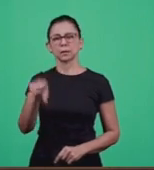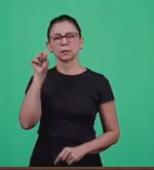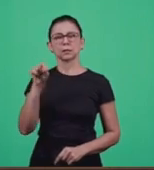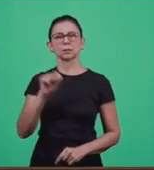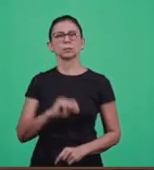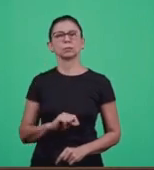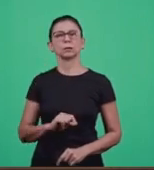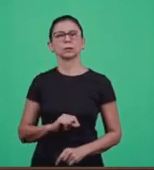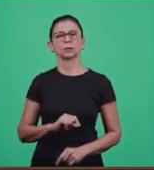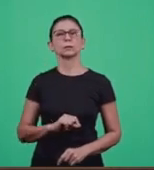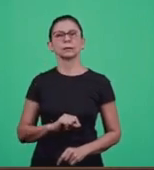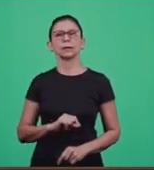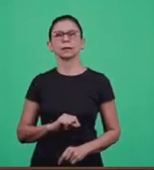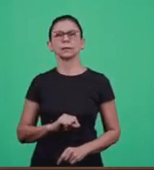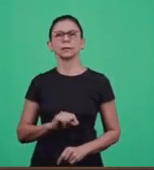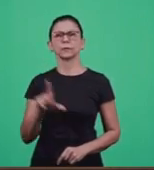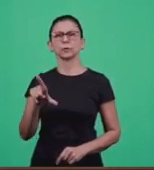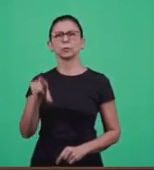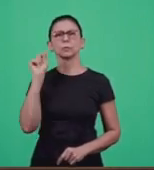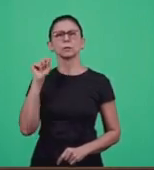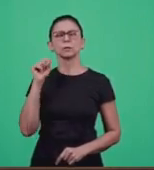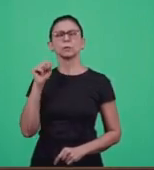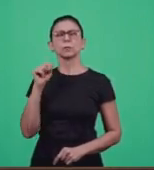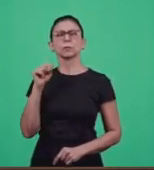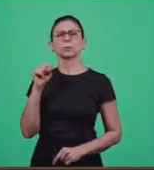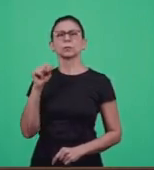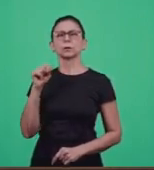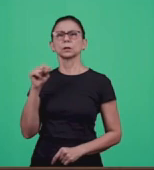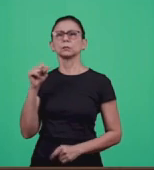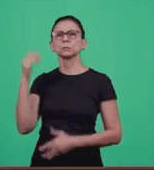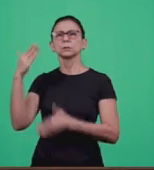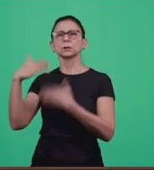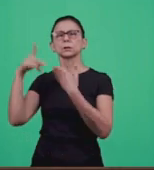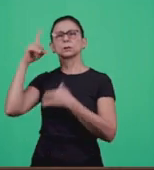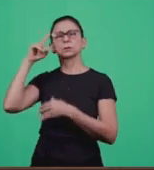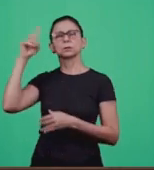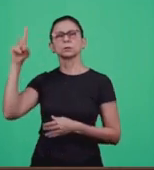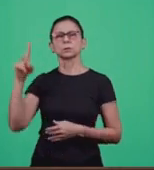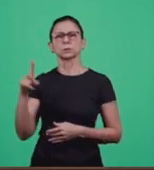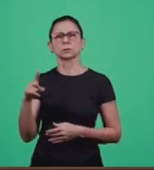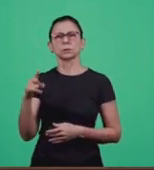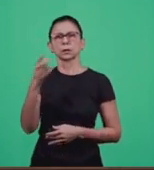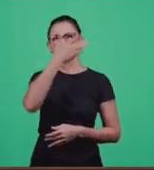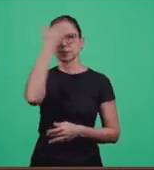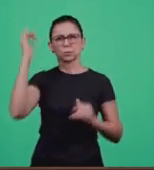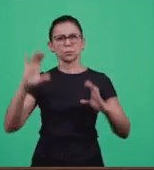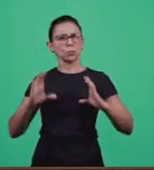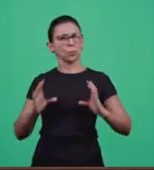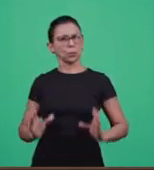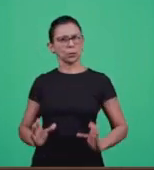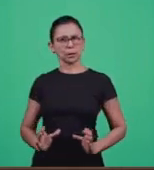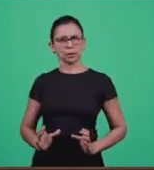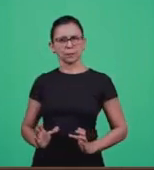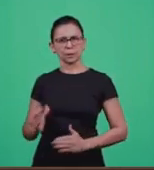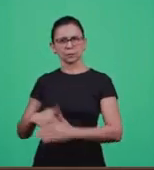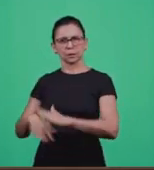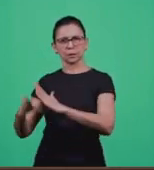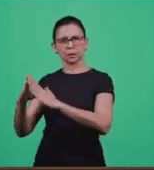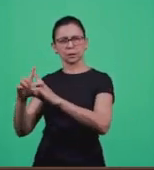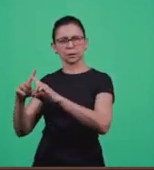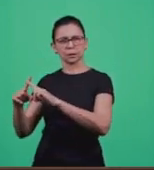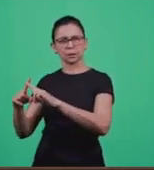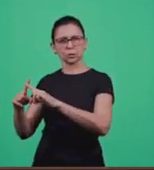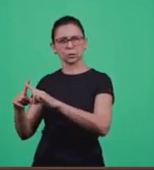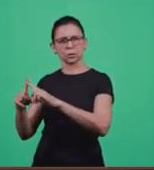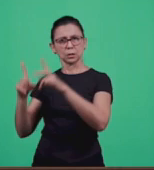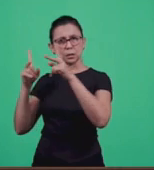de nosotros que nosotros seamos definidos. Necesitamos estar definidos. Nuestro comportamiento en la